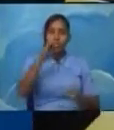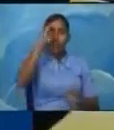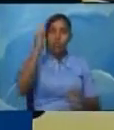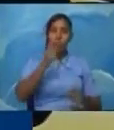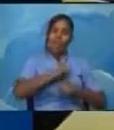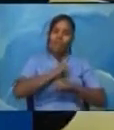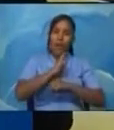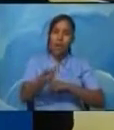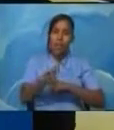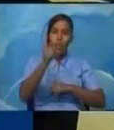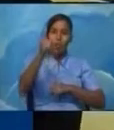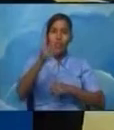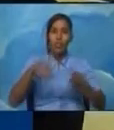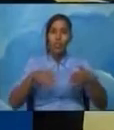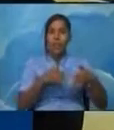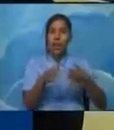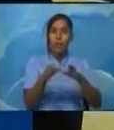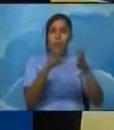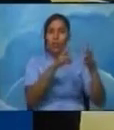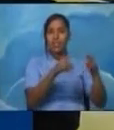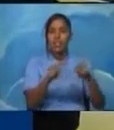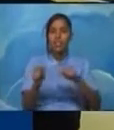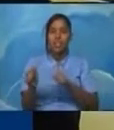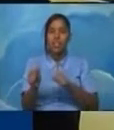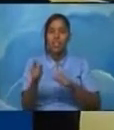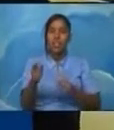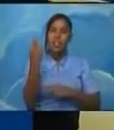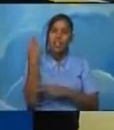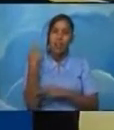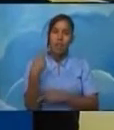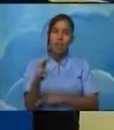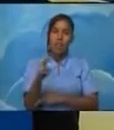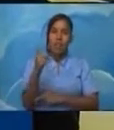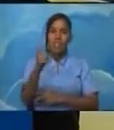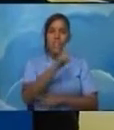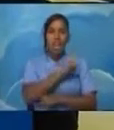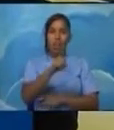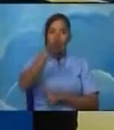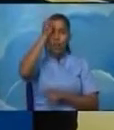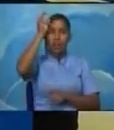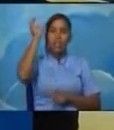orden: camino al desierto, muchachos tercos, rebeldes, que no